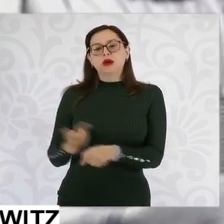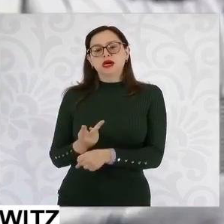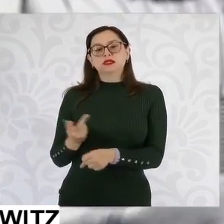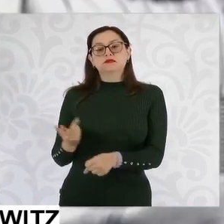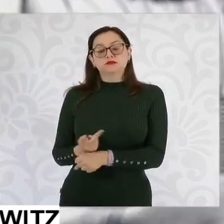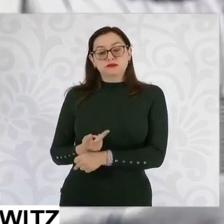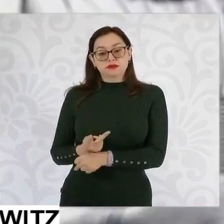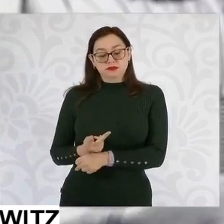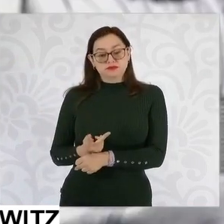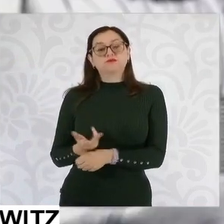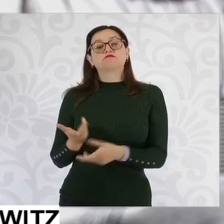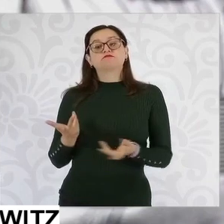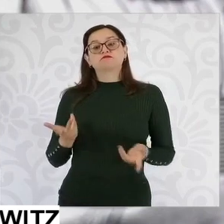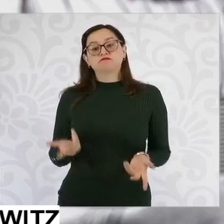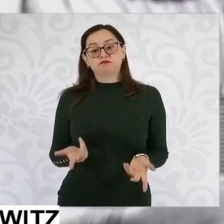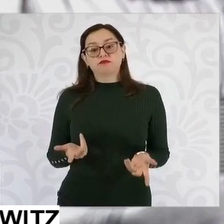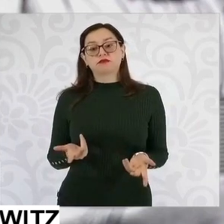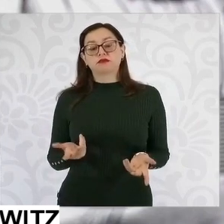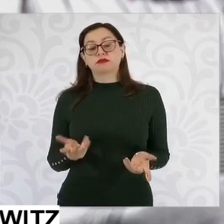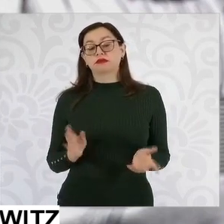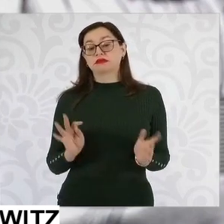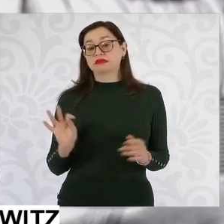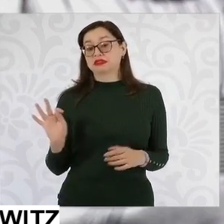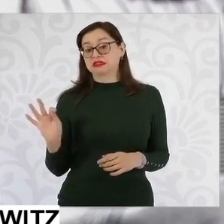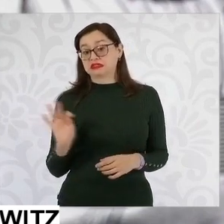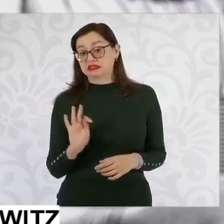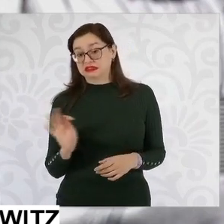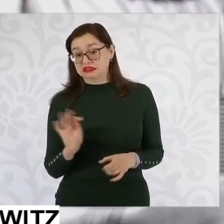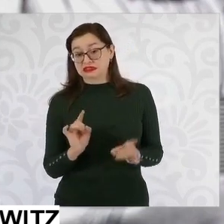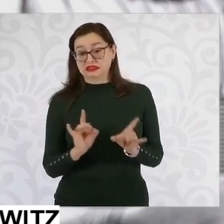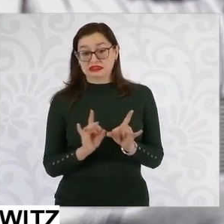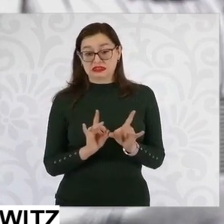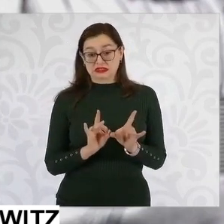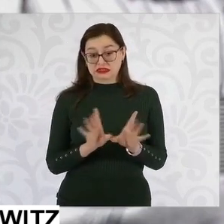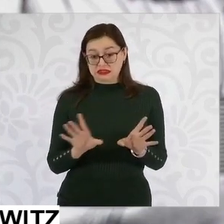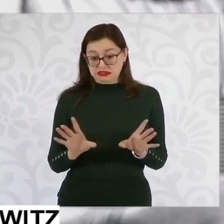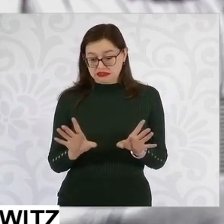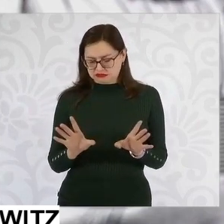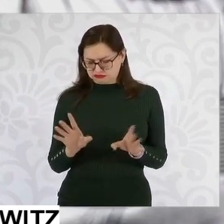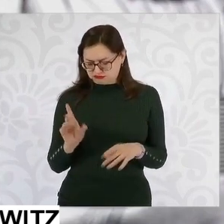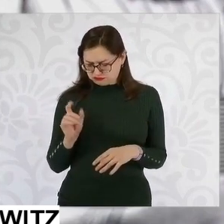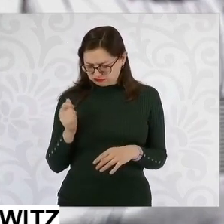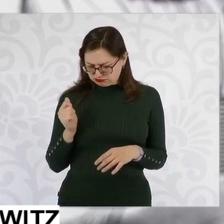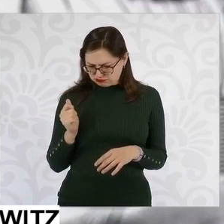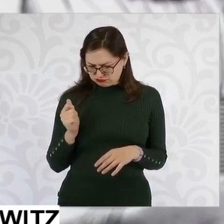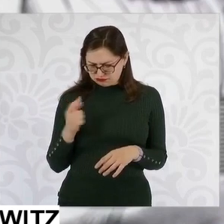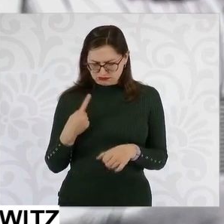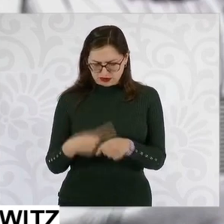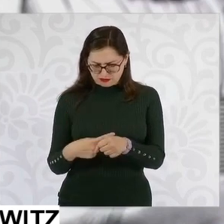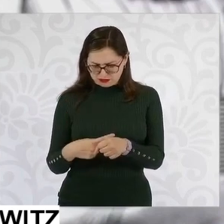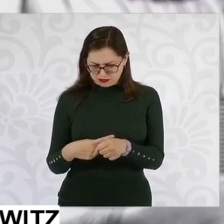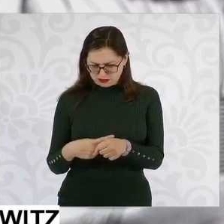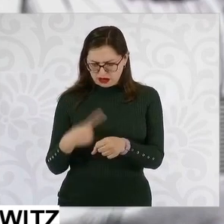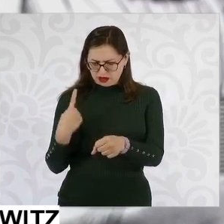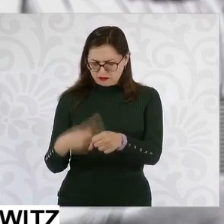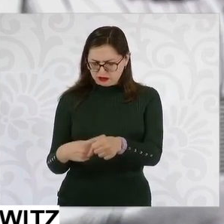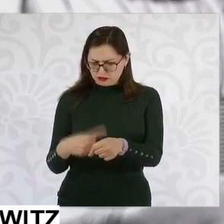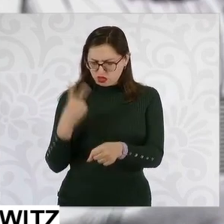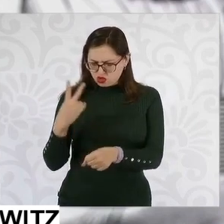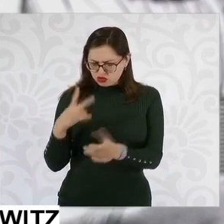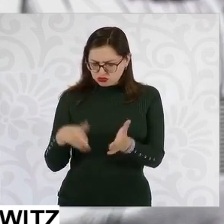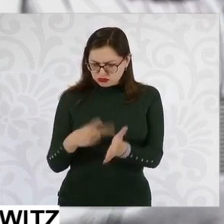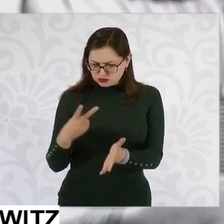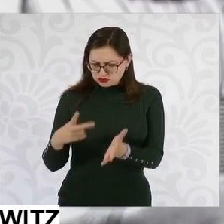Cuando en algún evento ocurren cuando menos 2 casos de bacterias oportunistas,